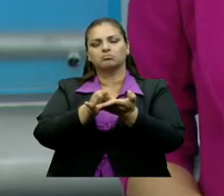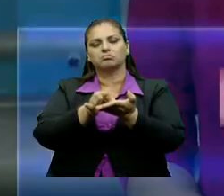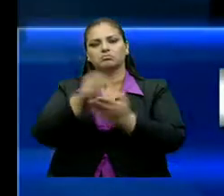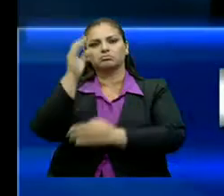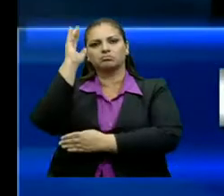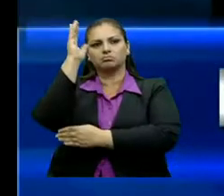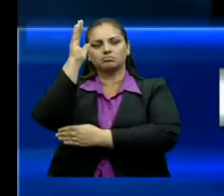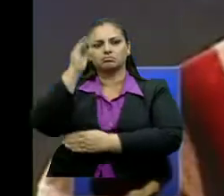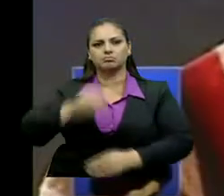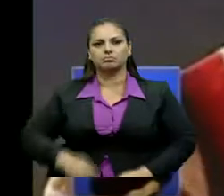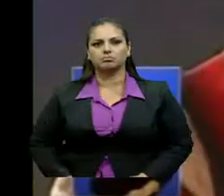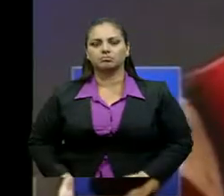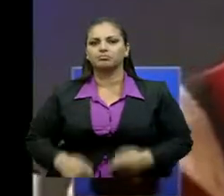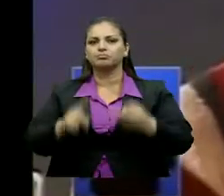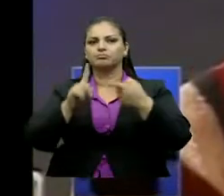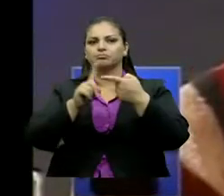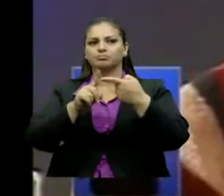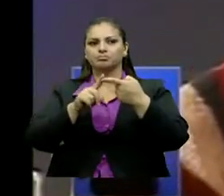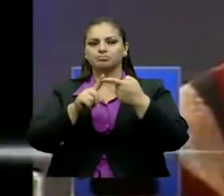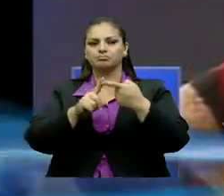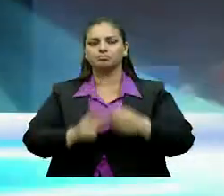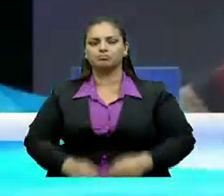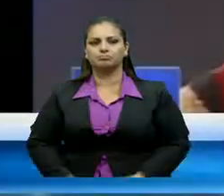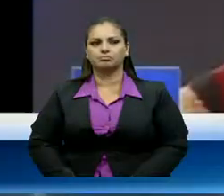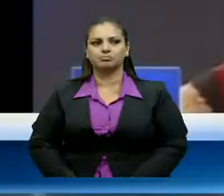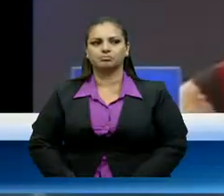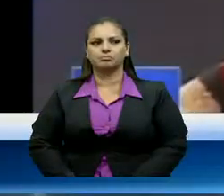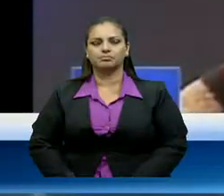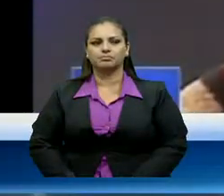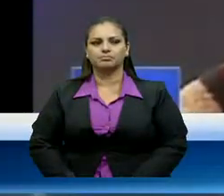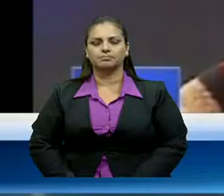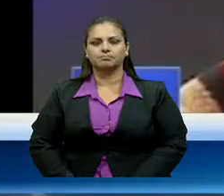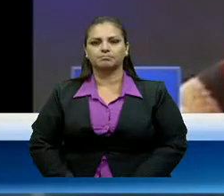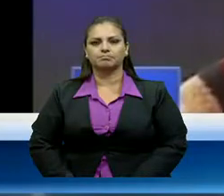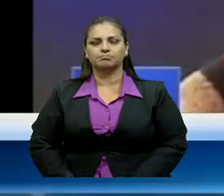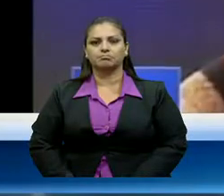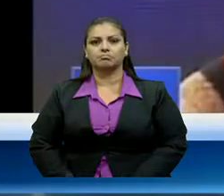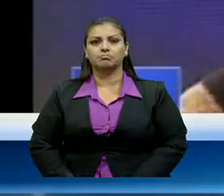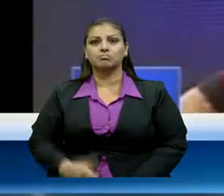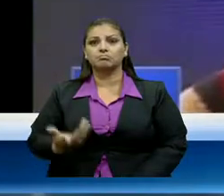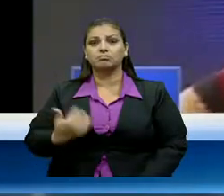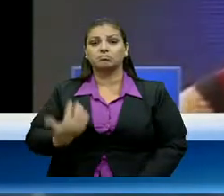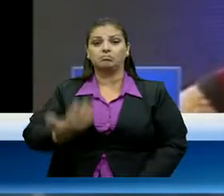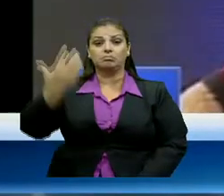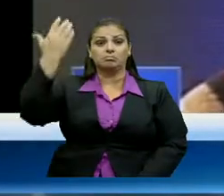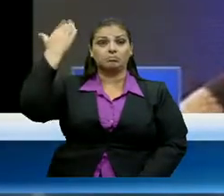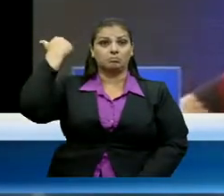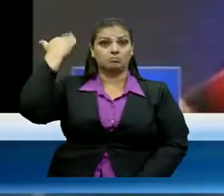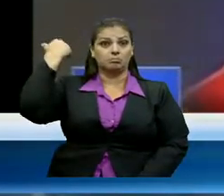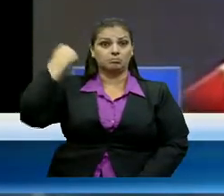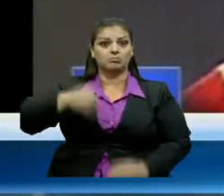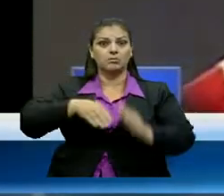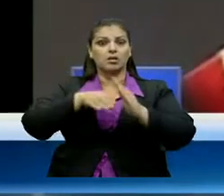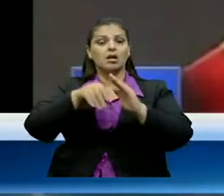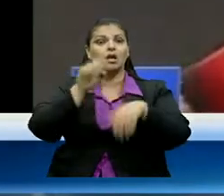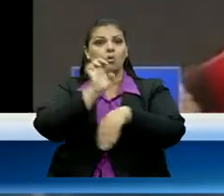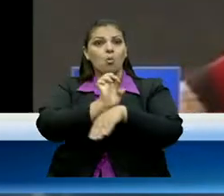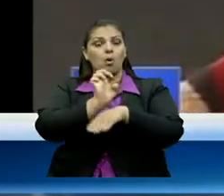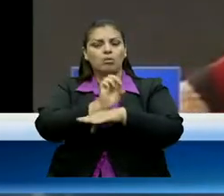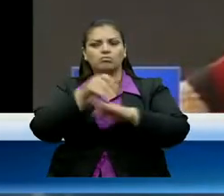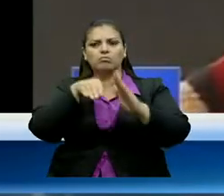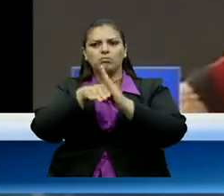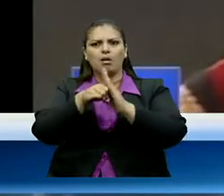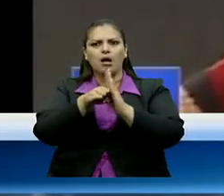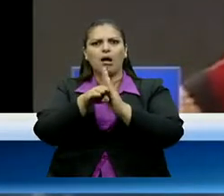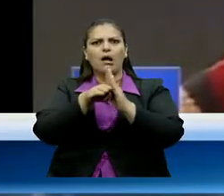Feriado bancario. Todavía no resolvemos problemas como el de deudores de buena fe. Estamos discutiendo